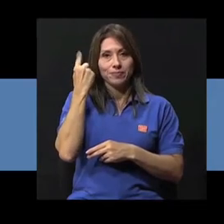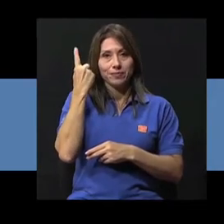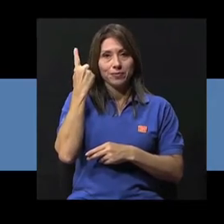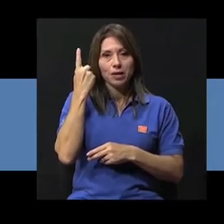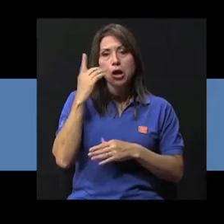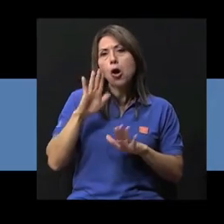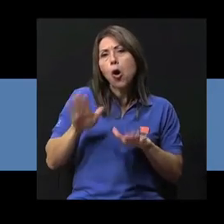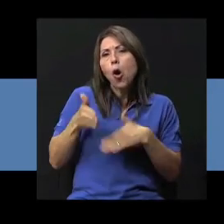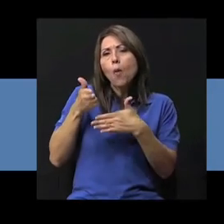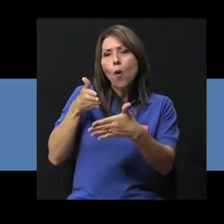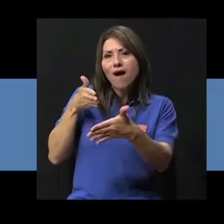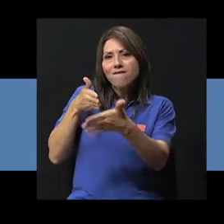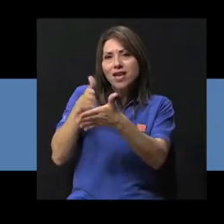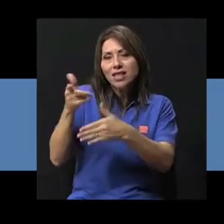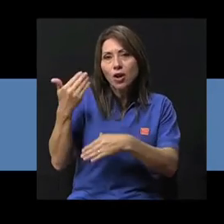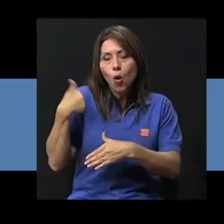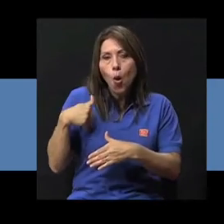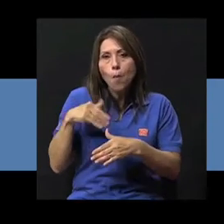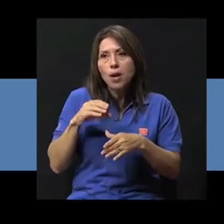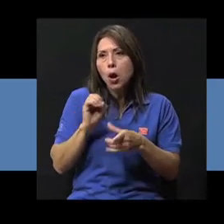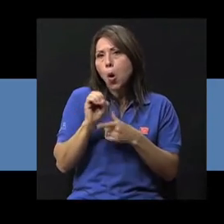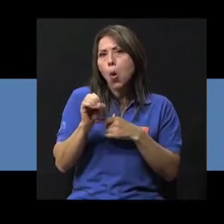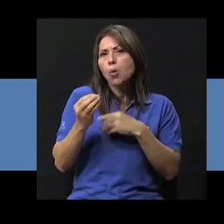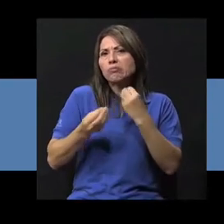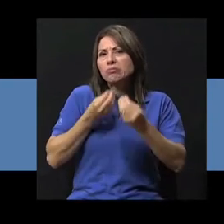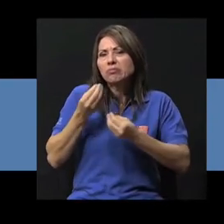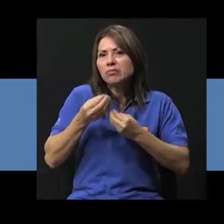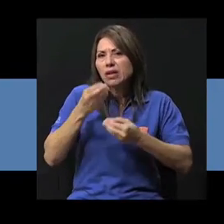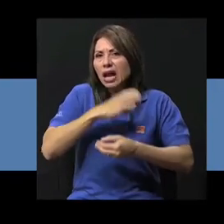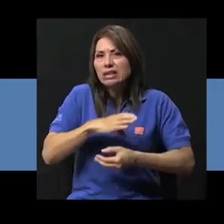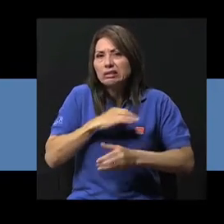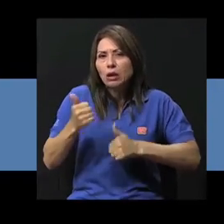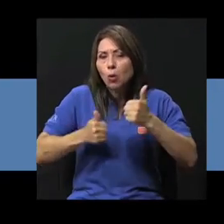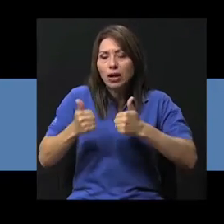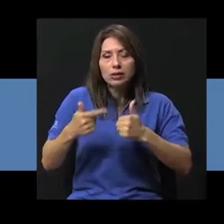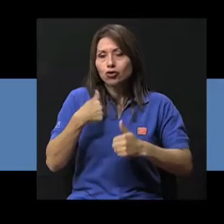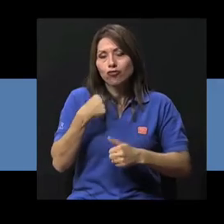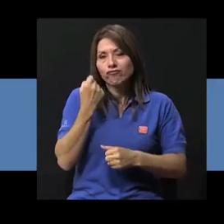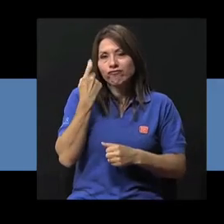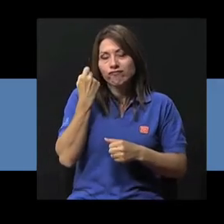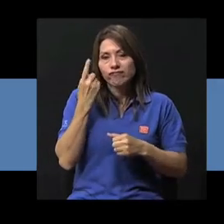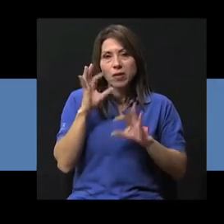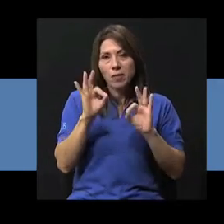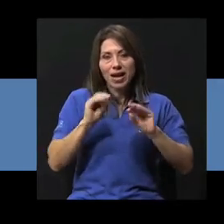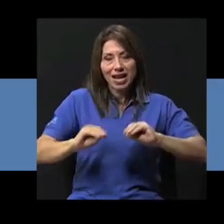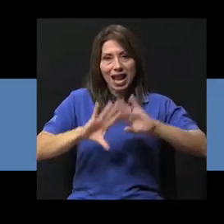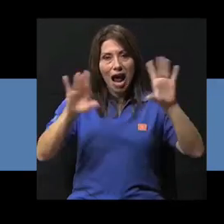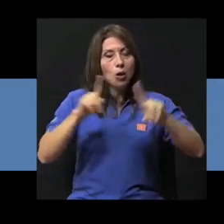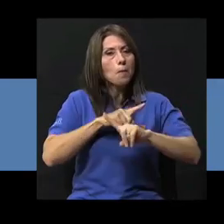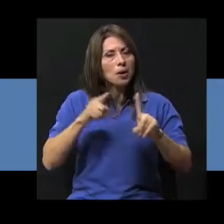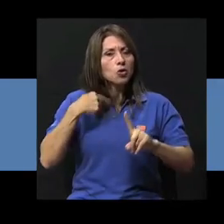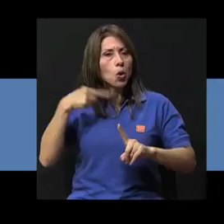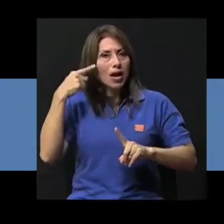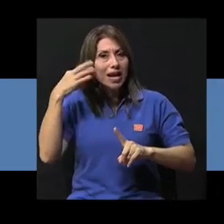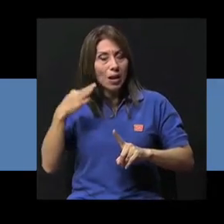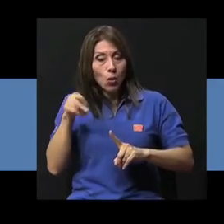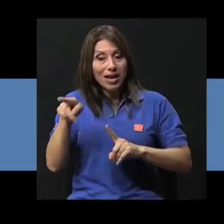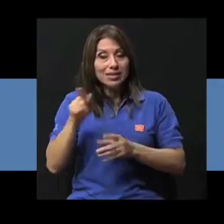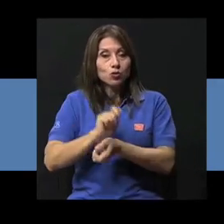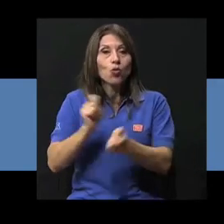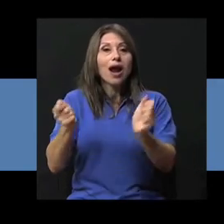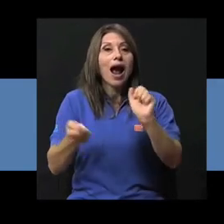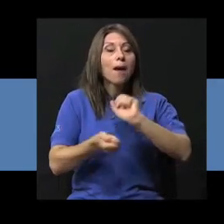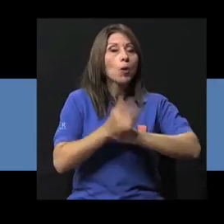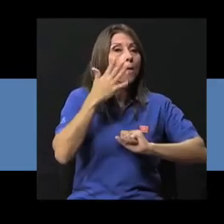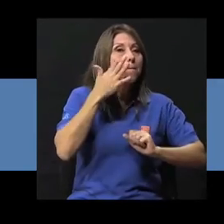tengo. ¿Cómo lo afecta o cómo no lo afecta? Digamos, no lo tengo muy claro, pero sí, digamos, es algo, digamos, un cambio que